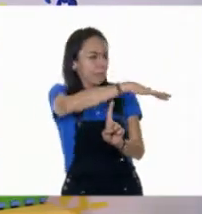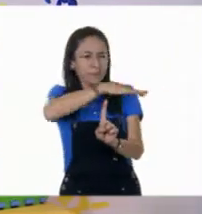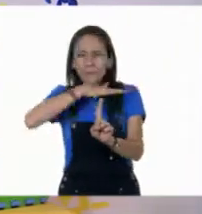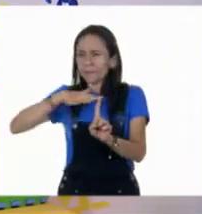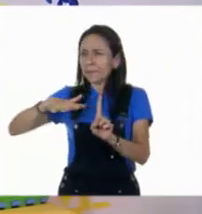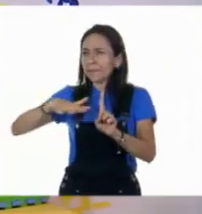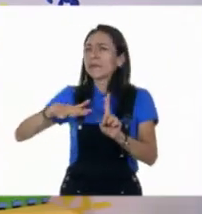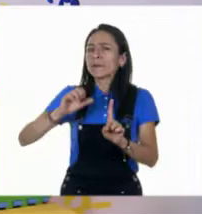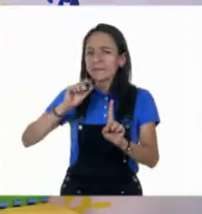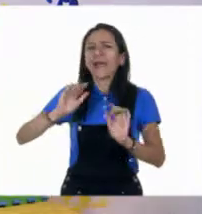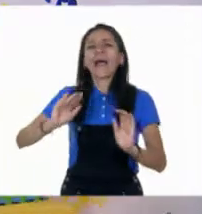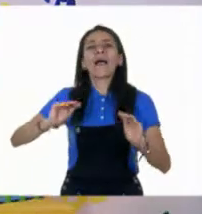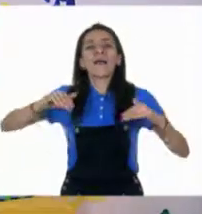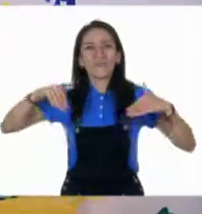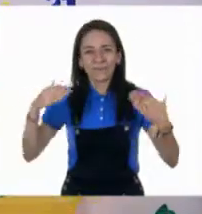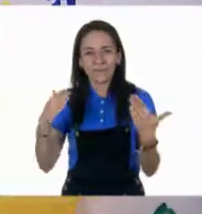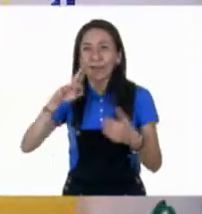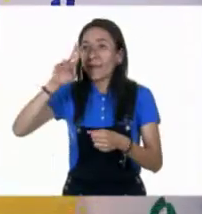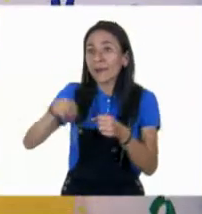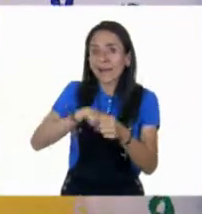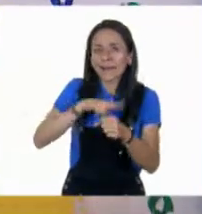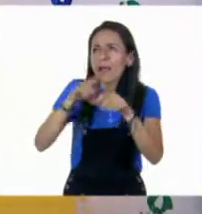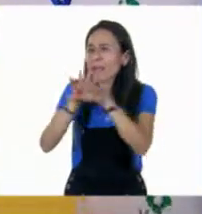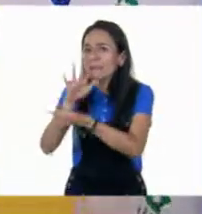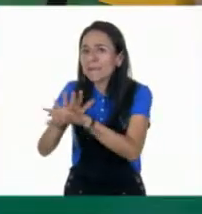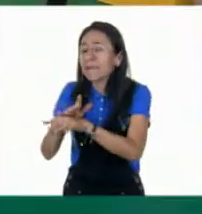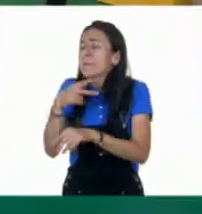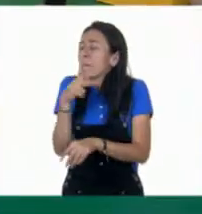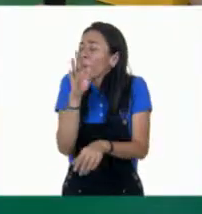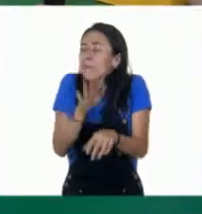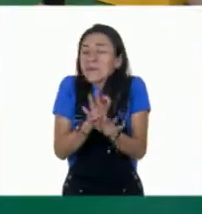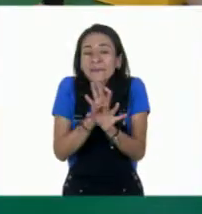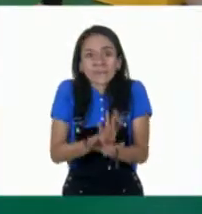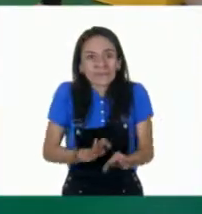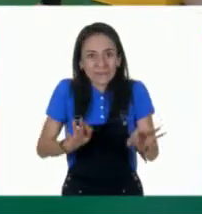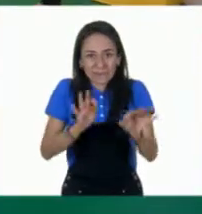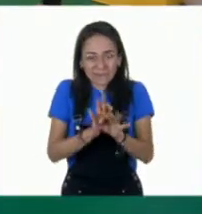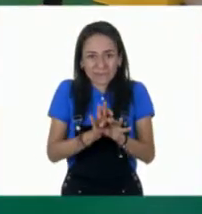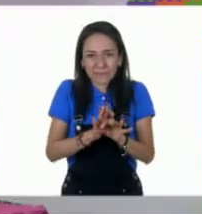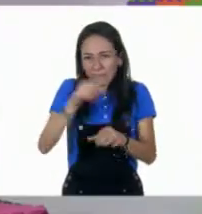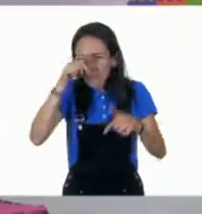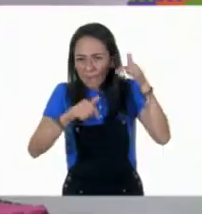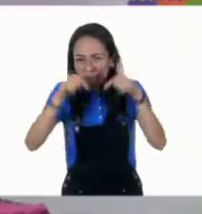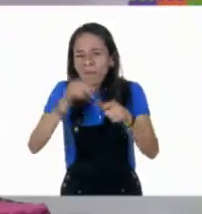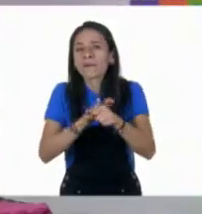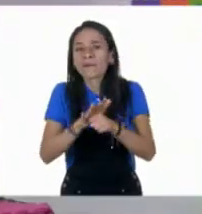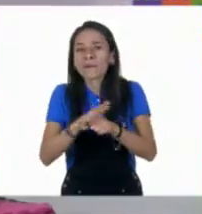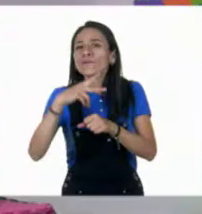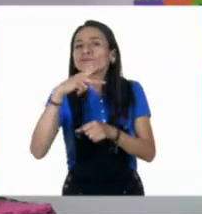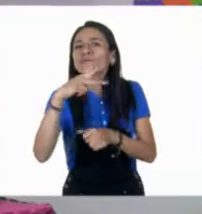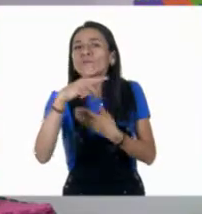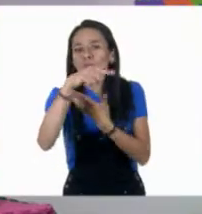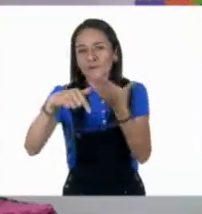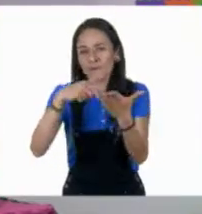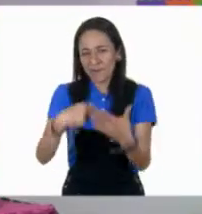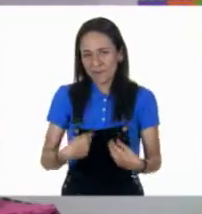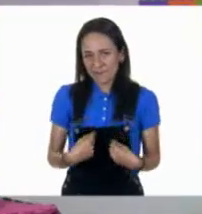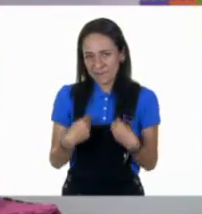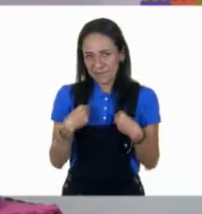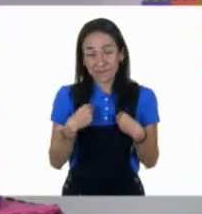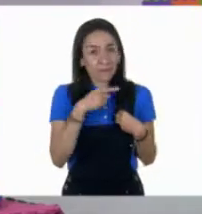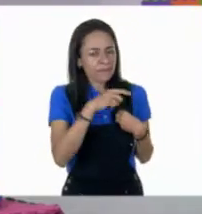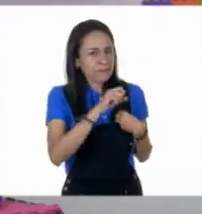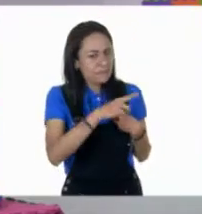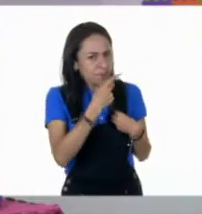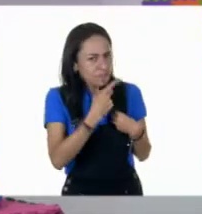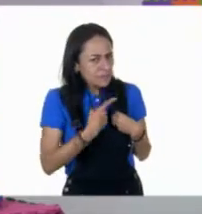la naturaleza, pero sobre todo del lugar donde viven ustedes. Y acabas de decir algo que me llamó mucho la atención, porque tal